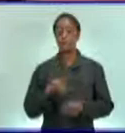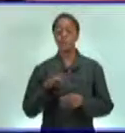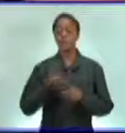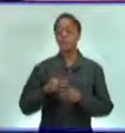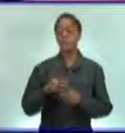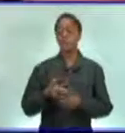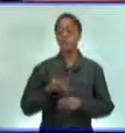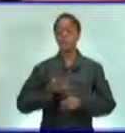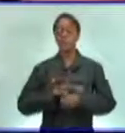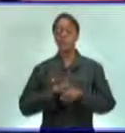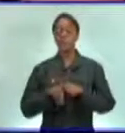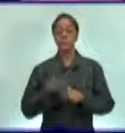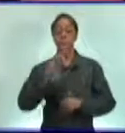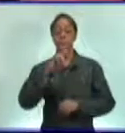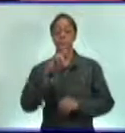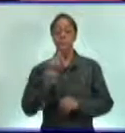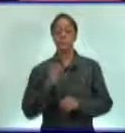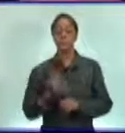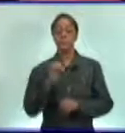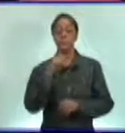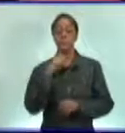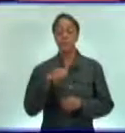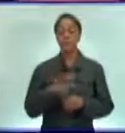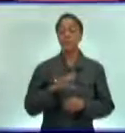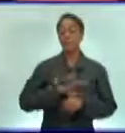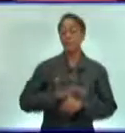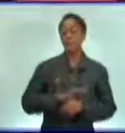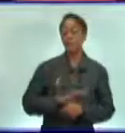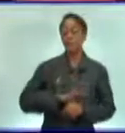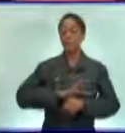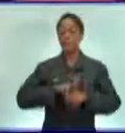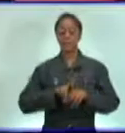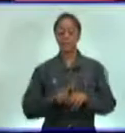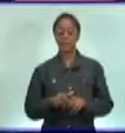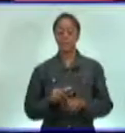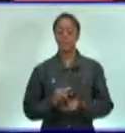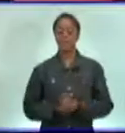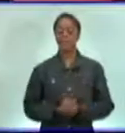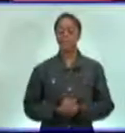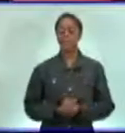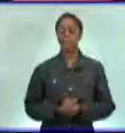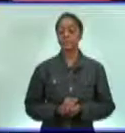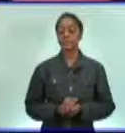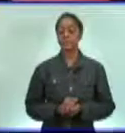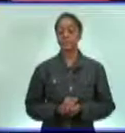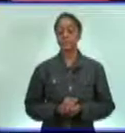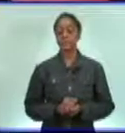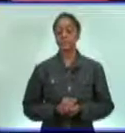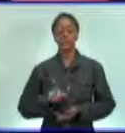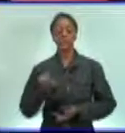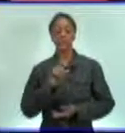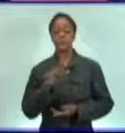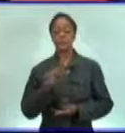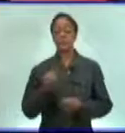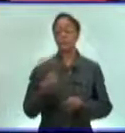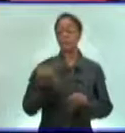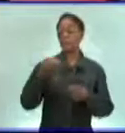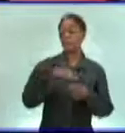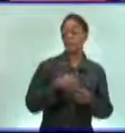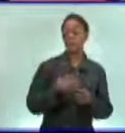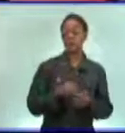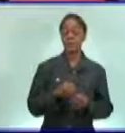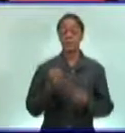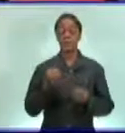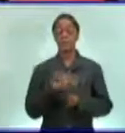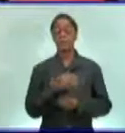llamado SARS-CoV-2 que provoca la enfermedad de la COVID-19. No lo dejes entrar